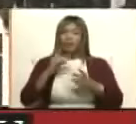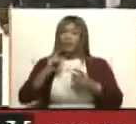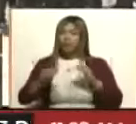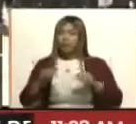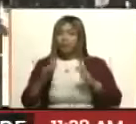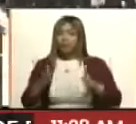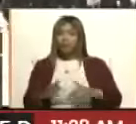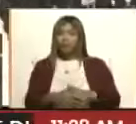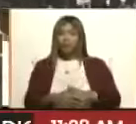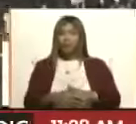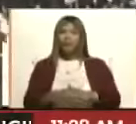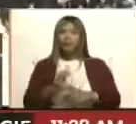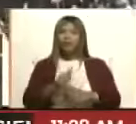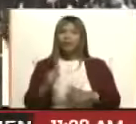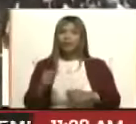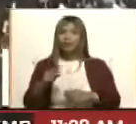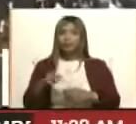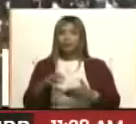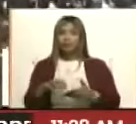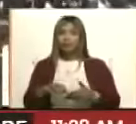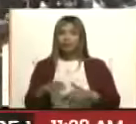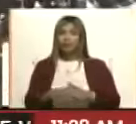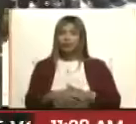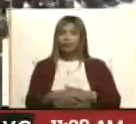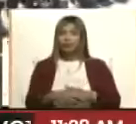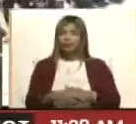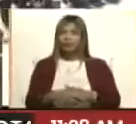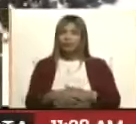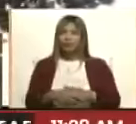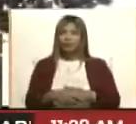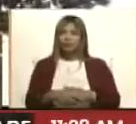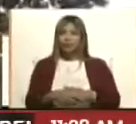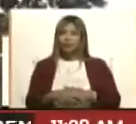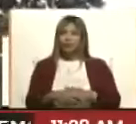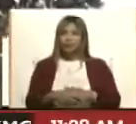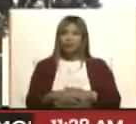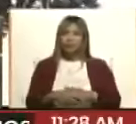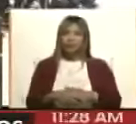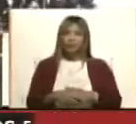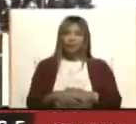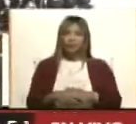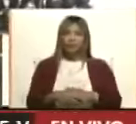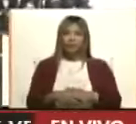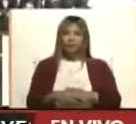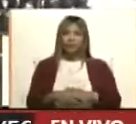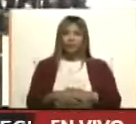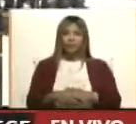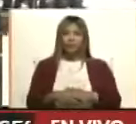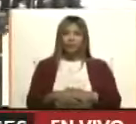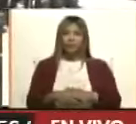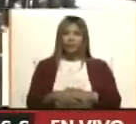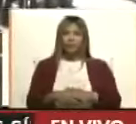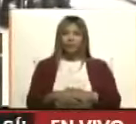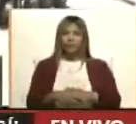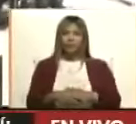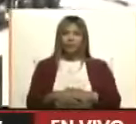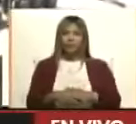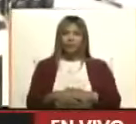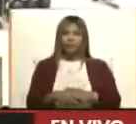electoral palabras a cada uno de los rincones del país. Doctor Tarek William Saab, fiscal general de la República Bolivariana de